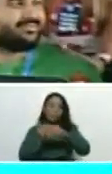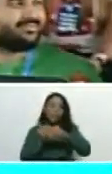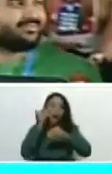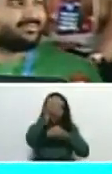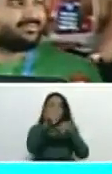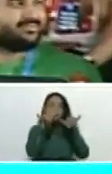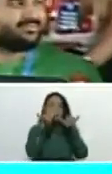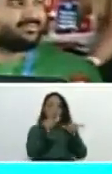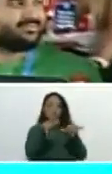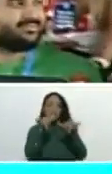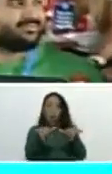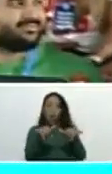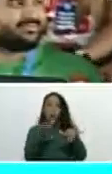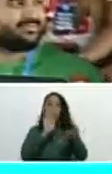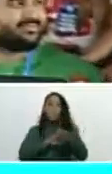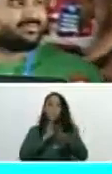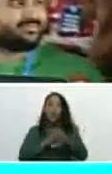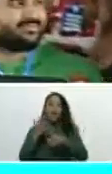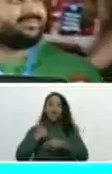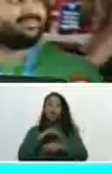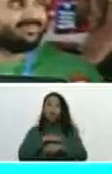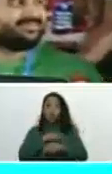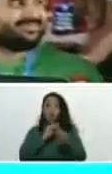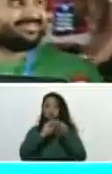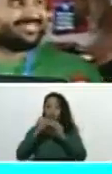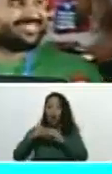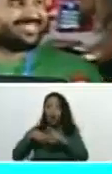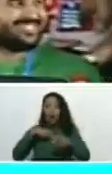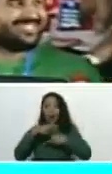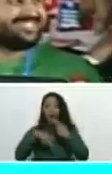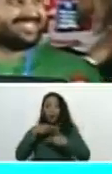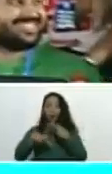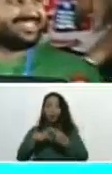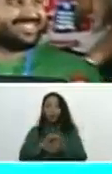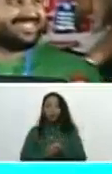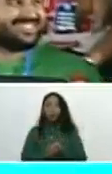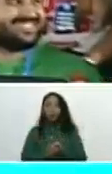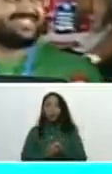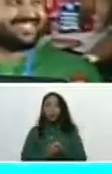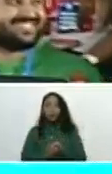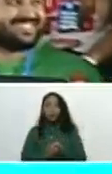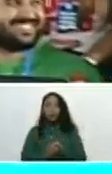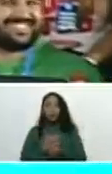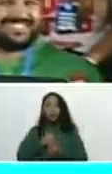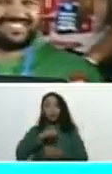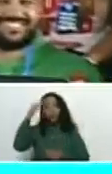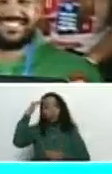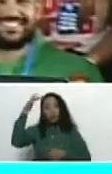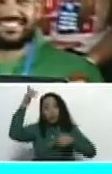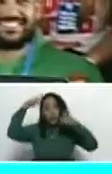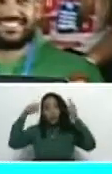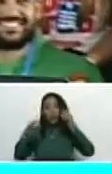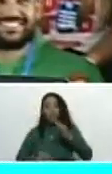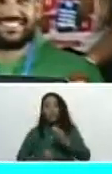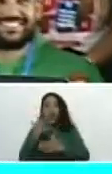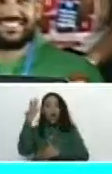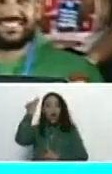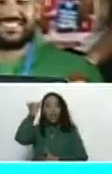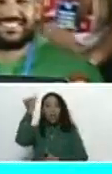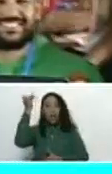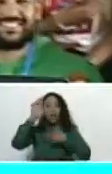mismo. Porque cuando nosotros hemos hecho esta revolución, cuando nuestro comandante Chávez fundó esta